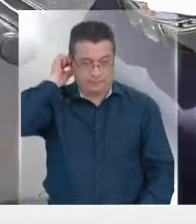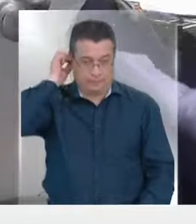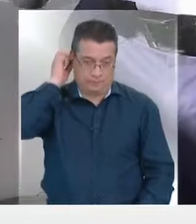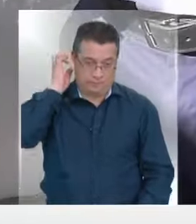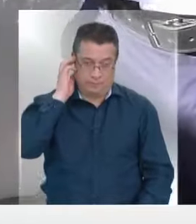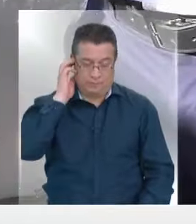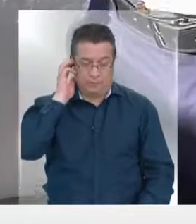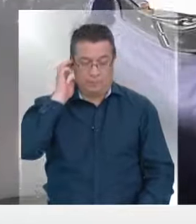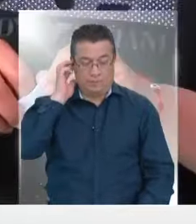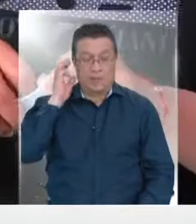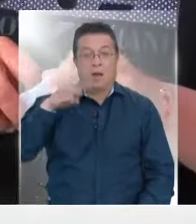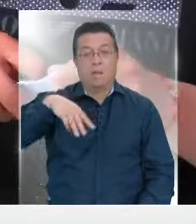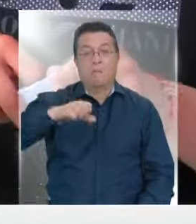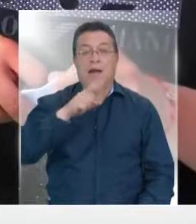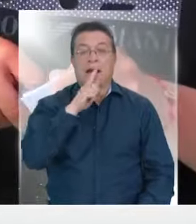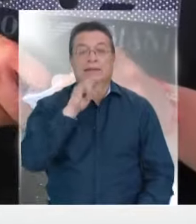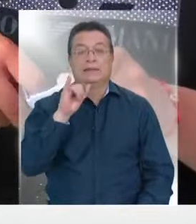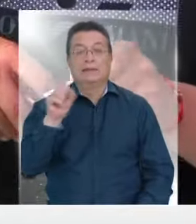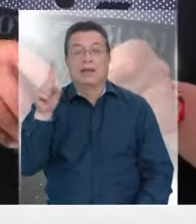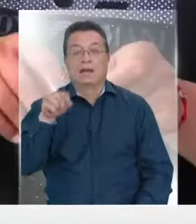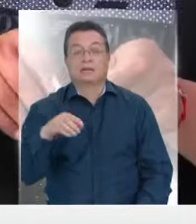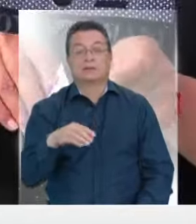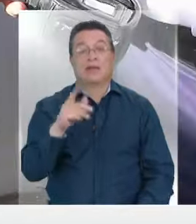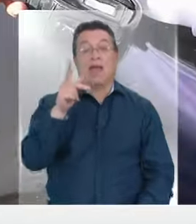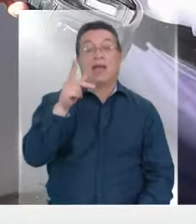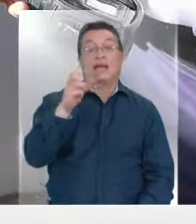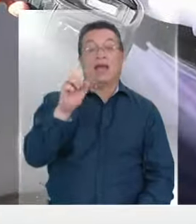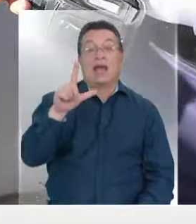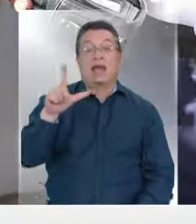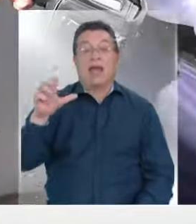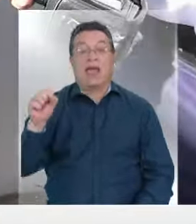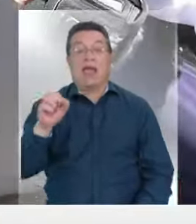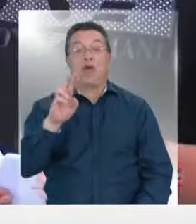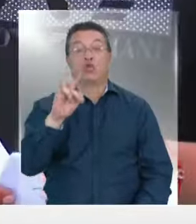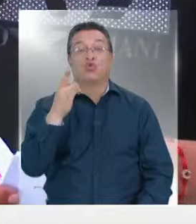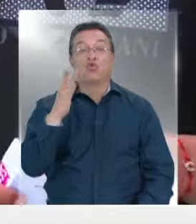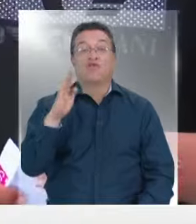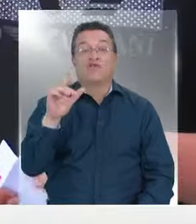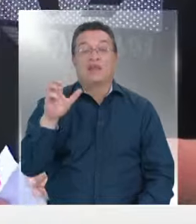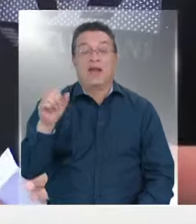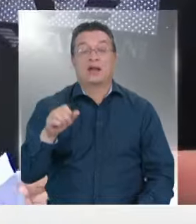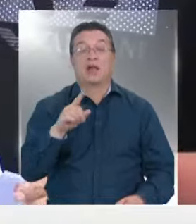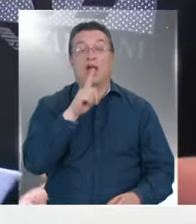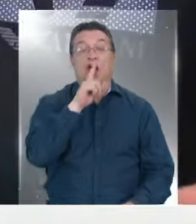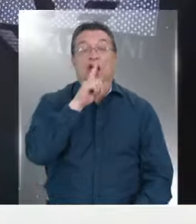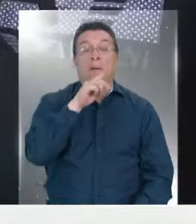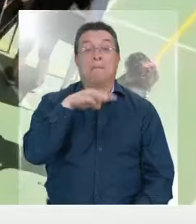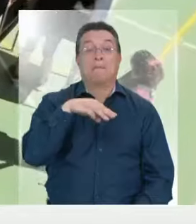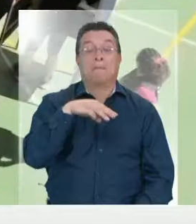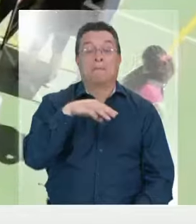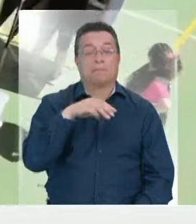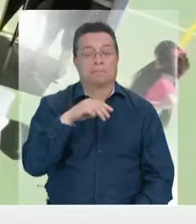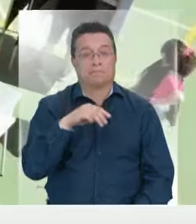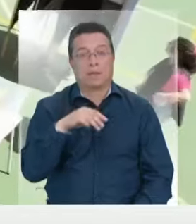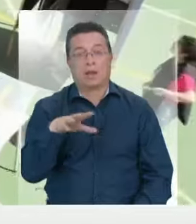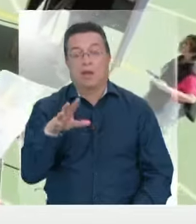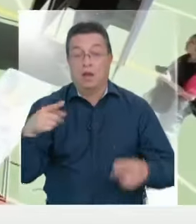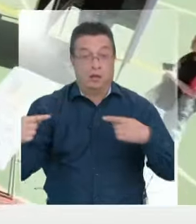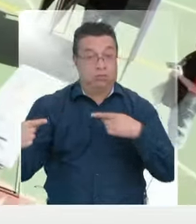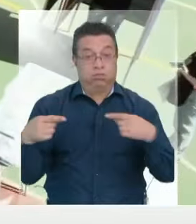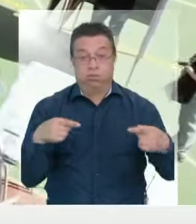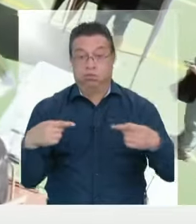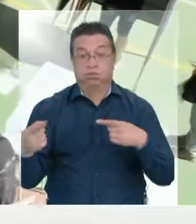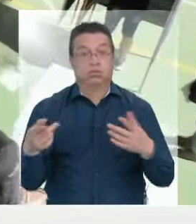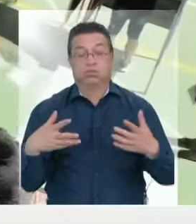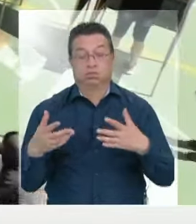Matías Jair Toledo. Carla Rubilar. Carla Rubilar. Matías Jair Toledo. Reñida estuvo la